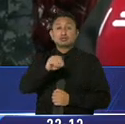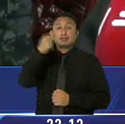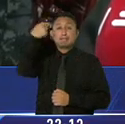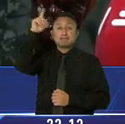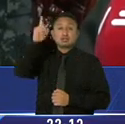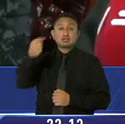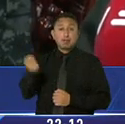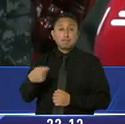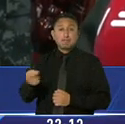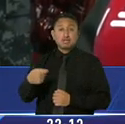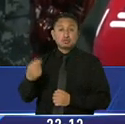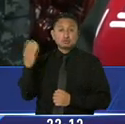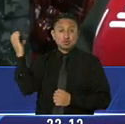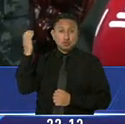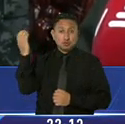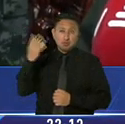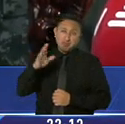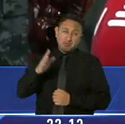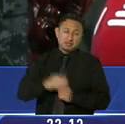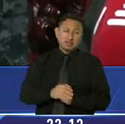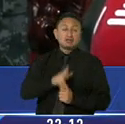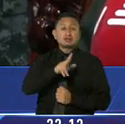$120 millones de pesos colombianos, que dan aproximadamente